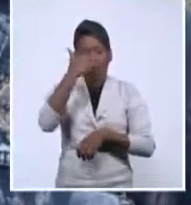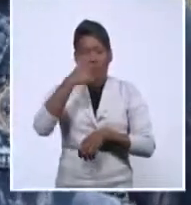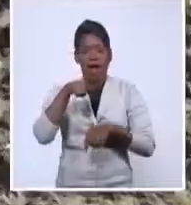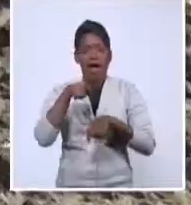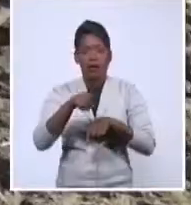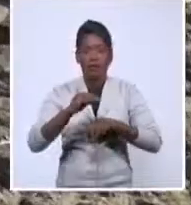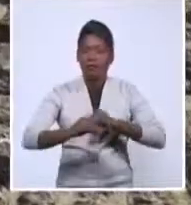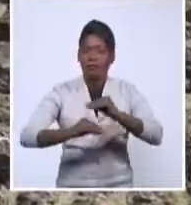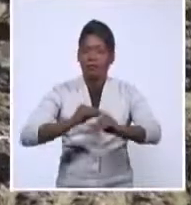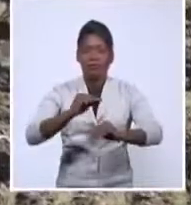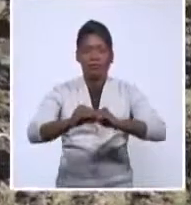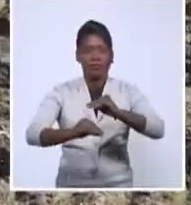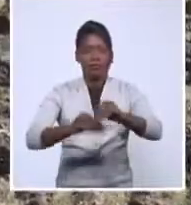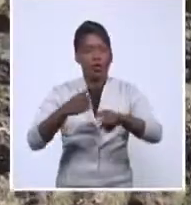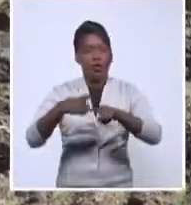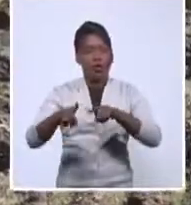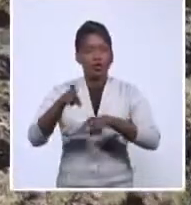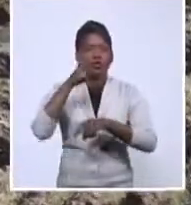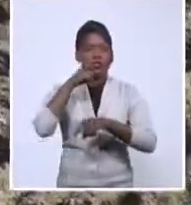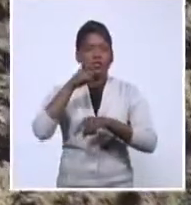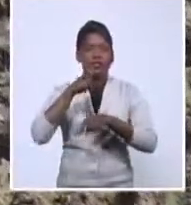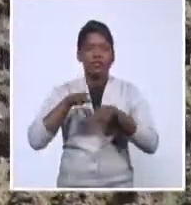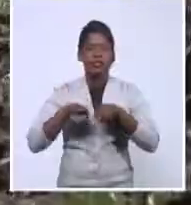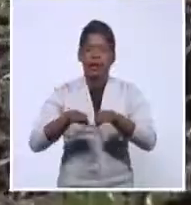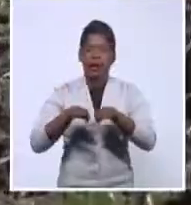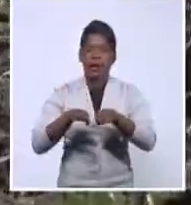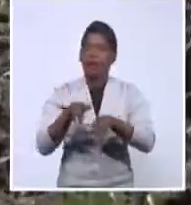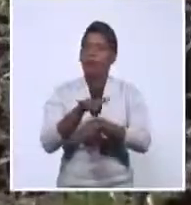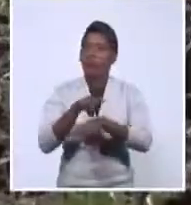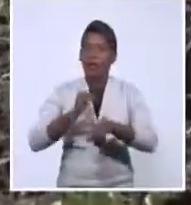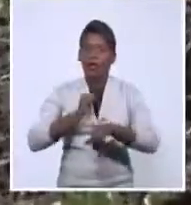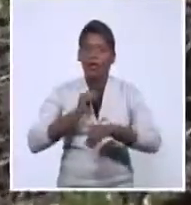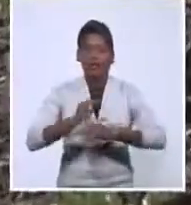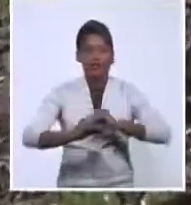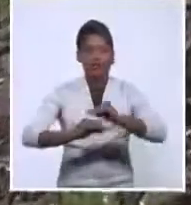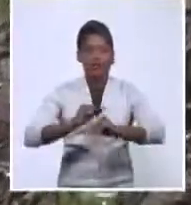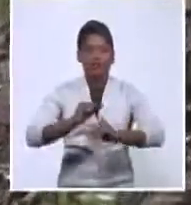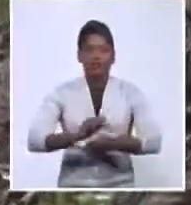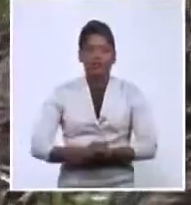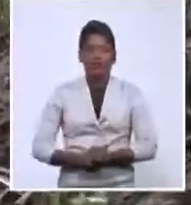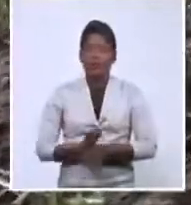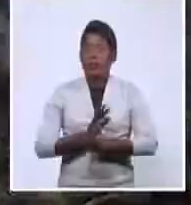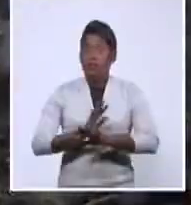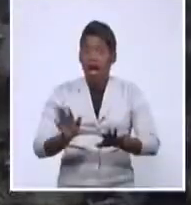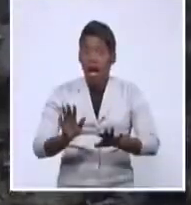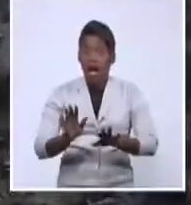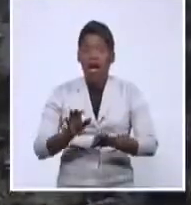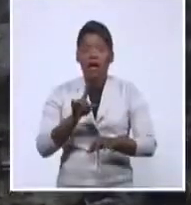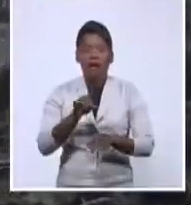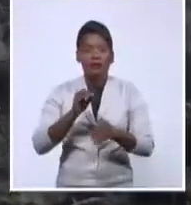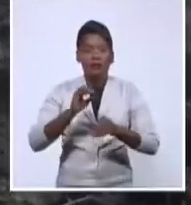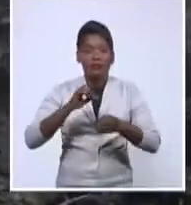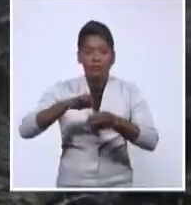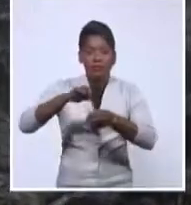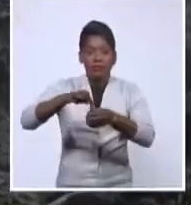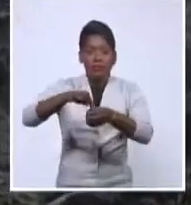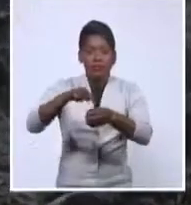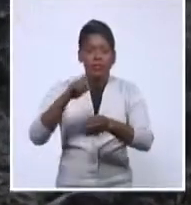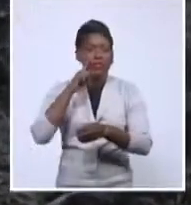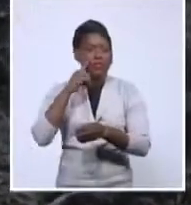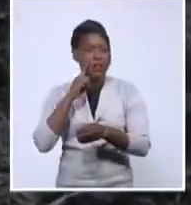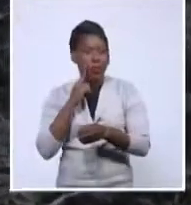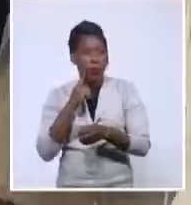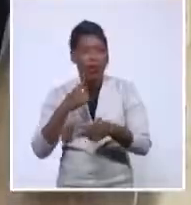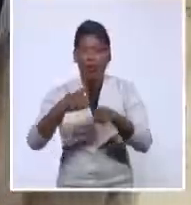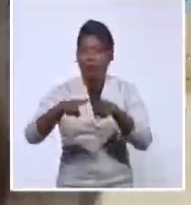empezar a comenzar por 1 hectárea. Este año entregó 23 toneladas de cebolla y ya inició la siembra del tubérculo en la presente campaña de